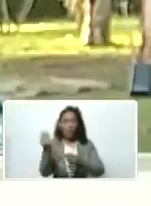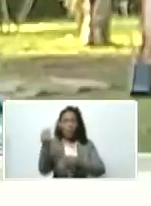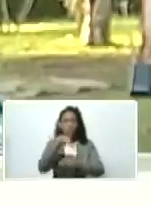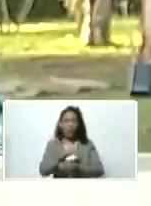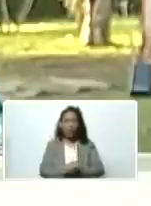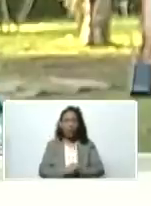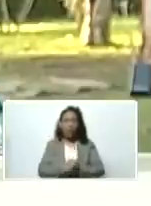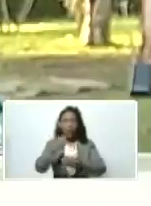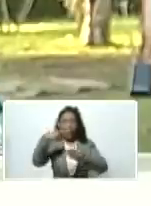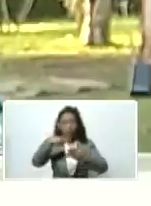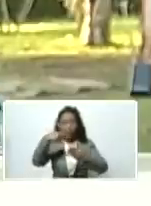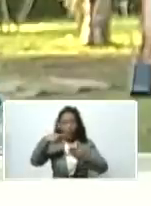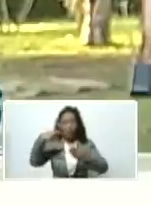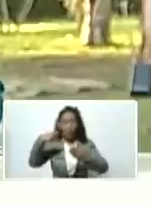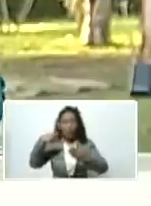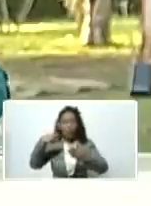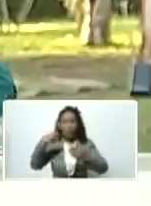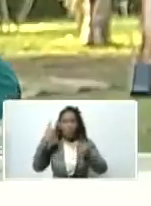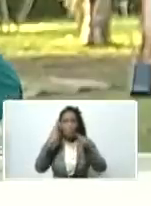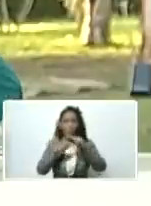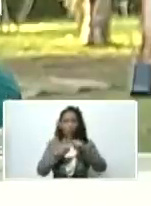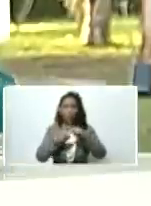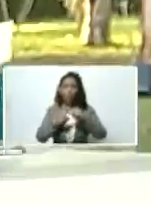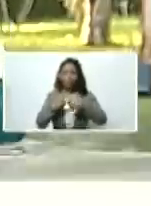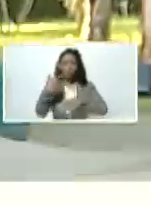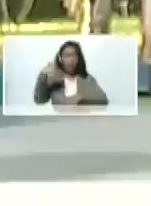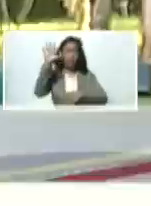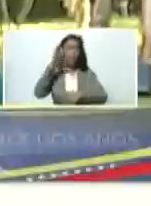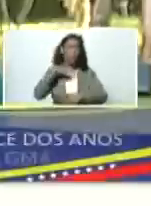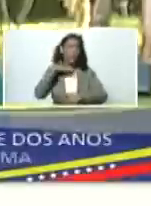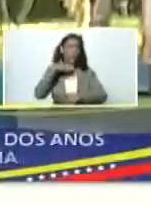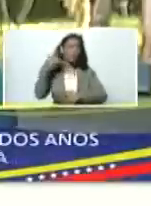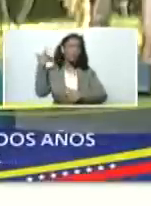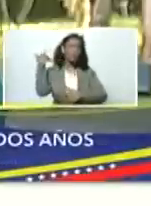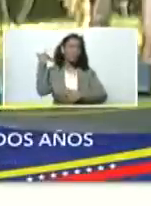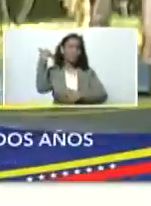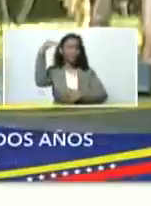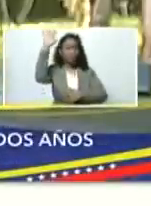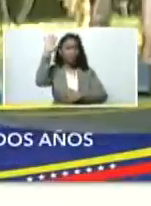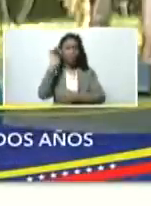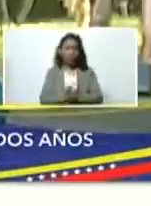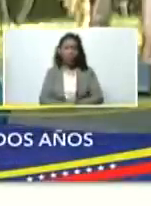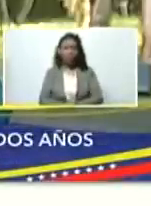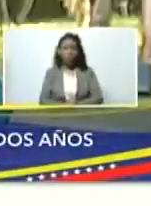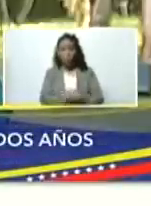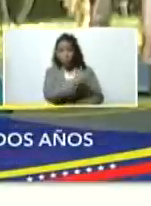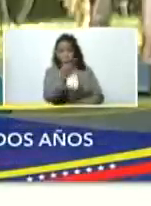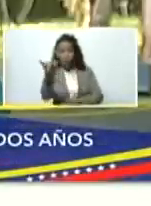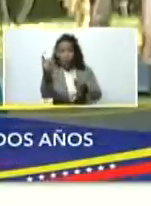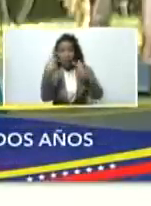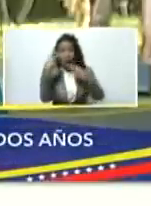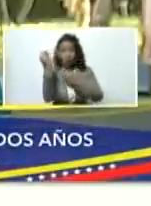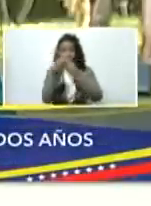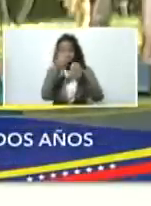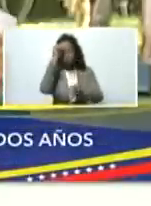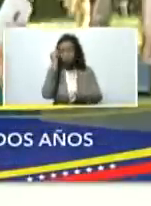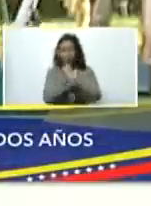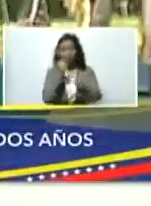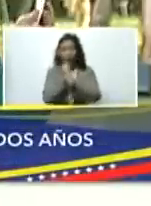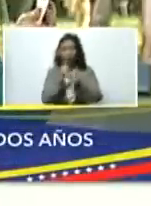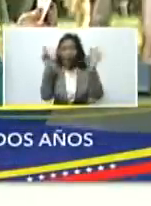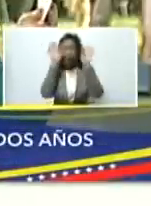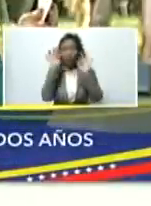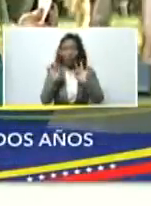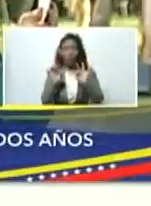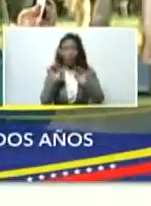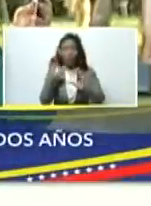Ferti N Plus no se pierde de vista para que ustedes vean lo que es trabajar con el método